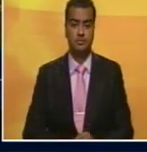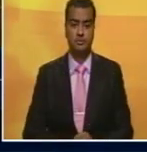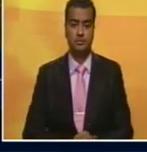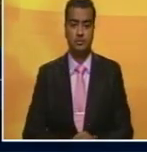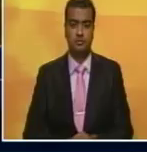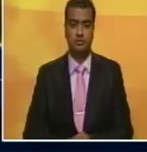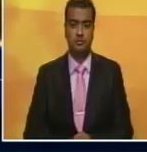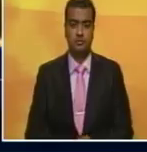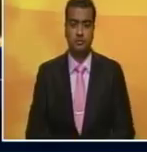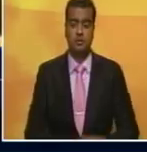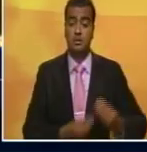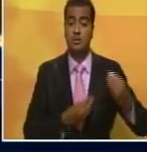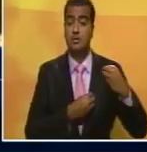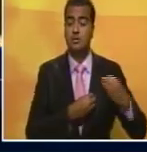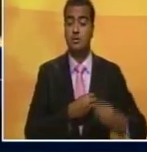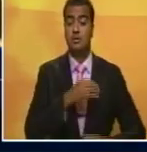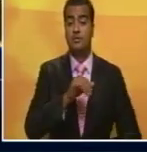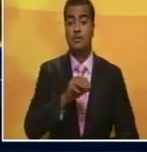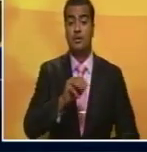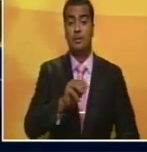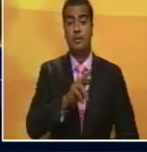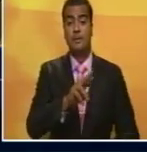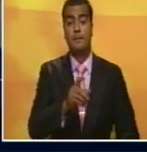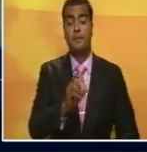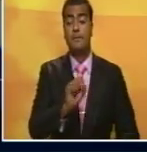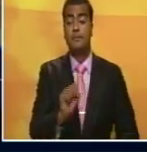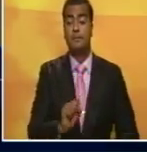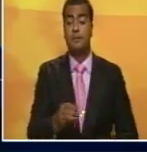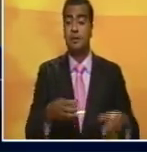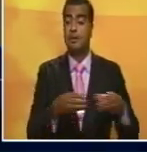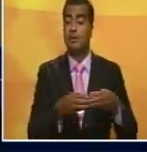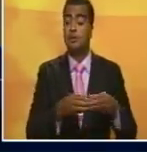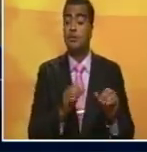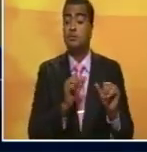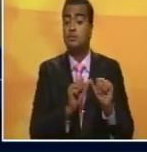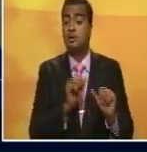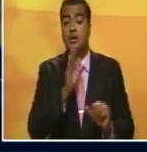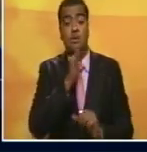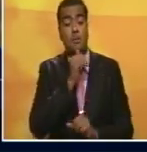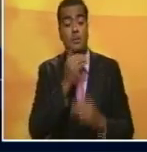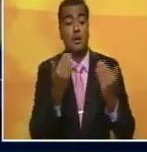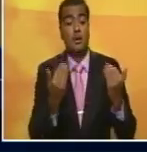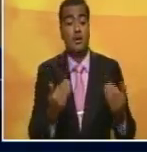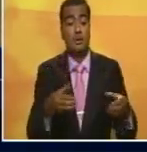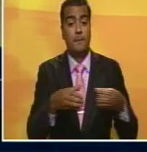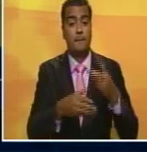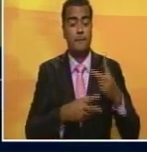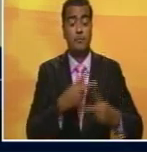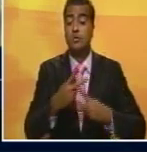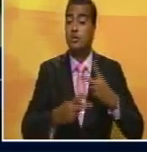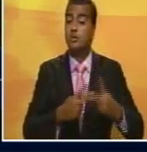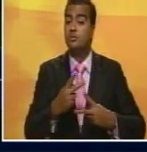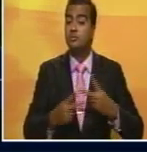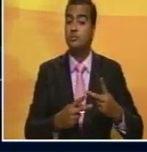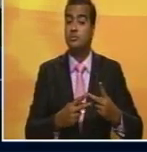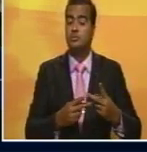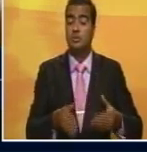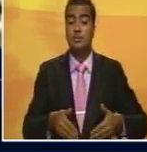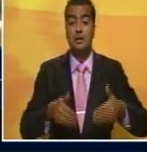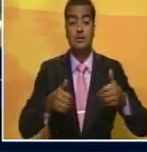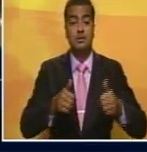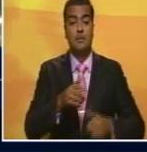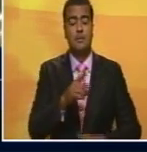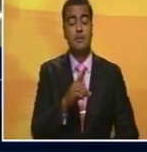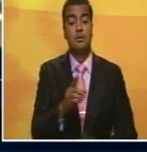parte, el líder guerrillero alias Iván Márquez explicó que el grupo armado dejó de existir para convertirse en un partido político, el cual será fundado el